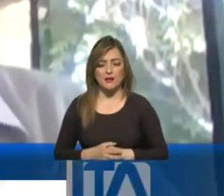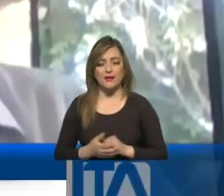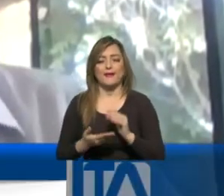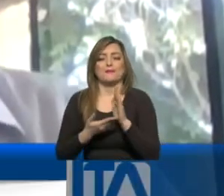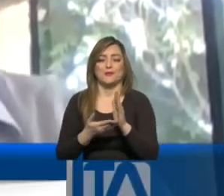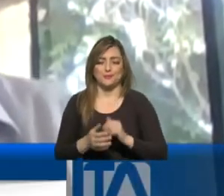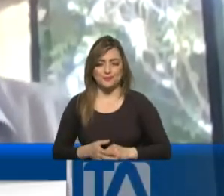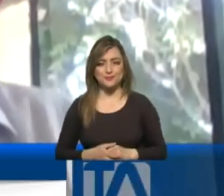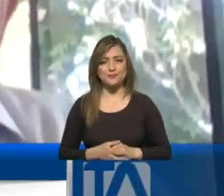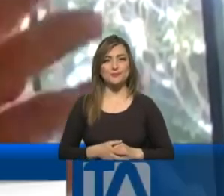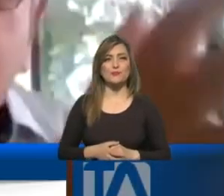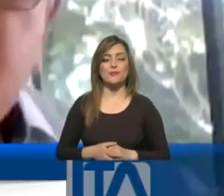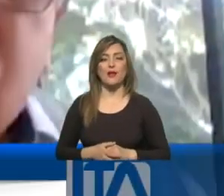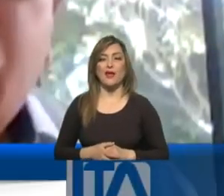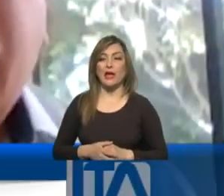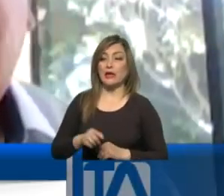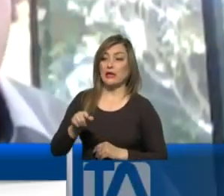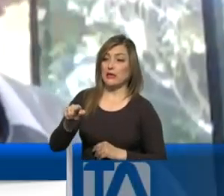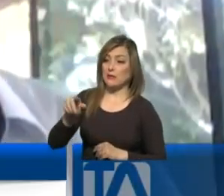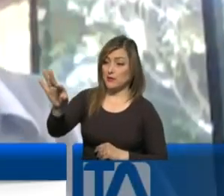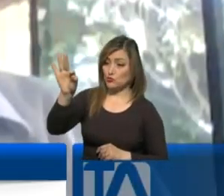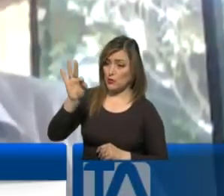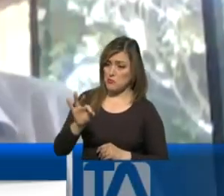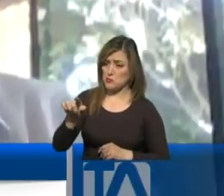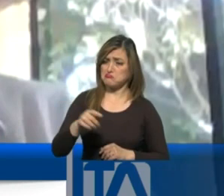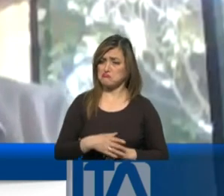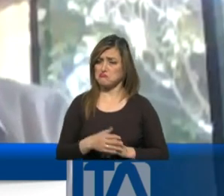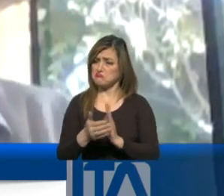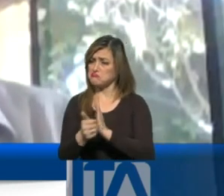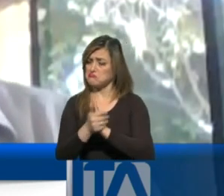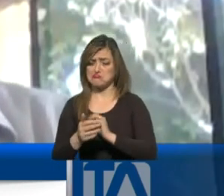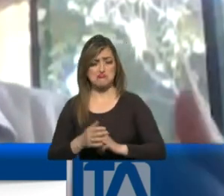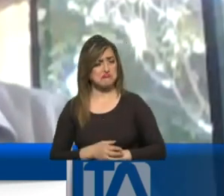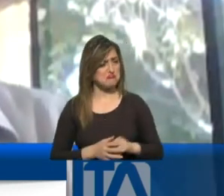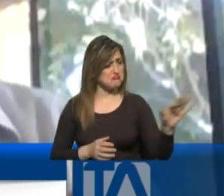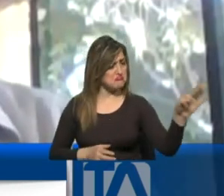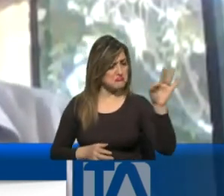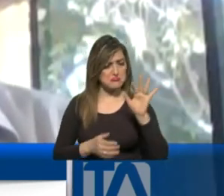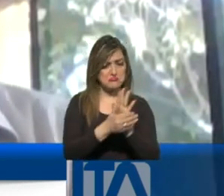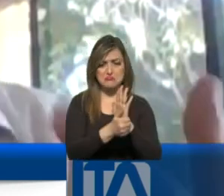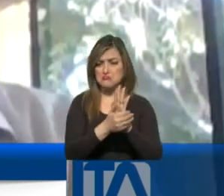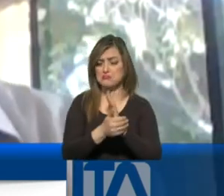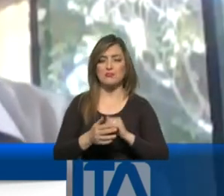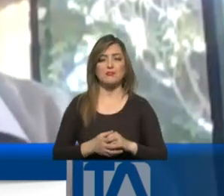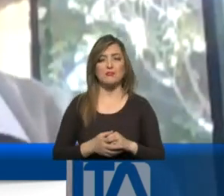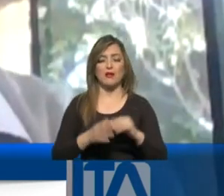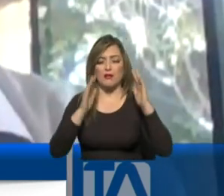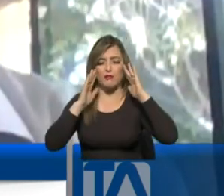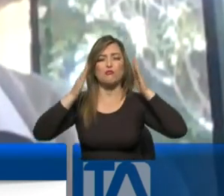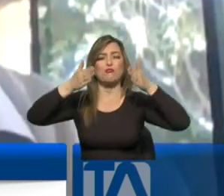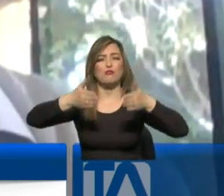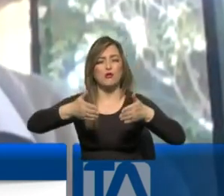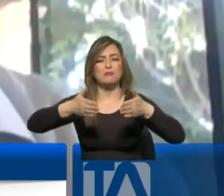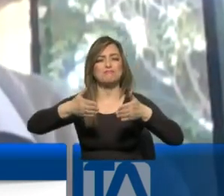voluntarismo, ¿no? Y entonces, bueno, le vamos a tomar a esta persona o a la otra persona, pero no ha habido un enfoque